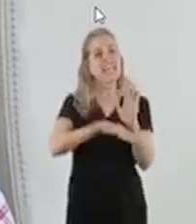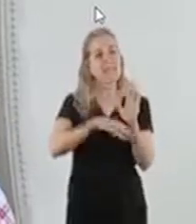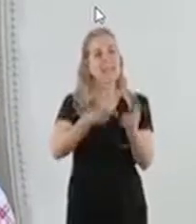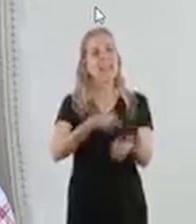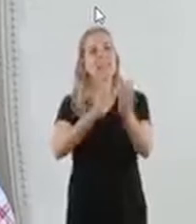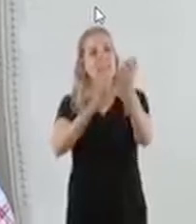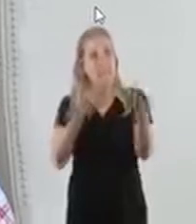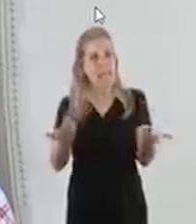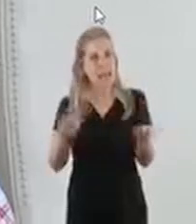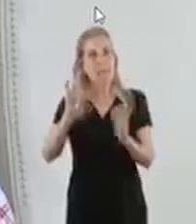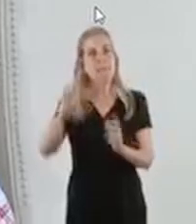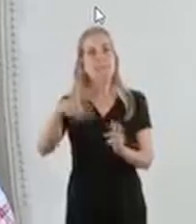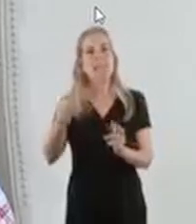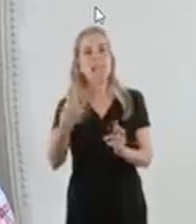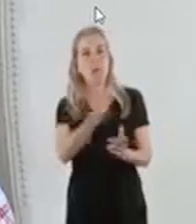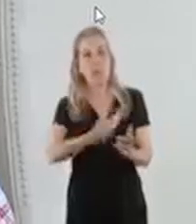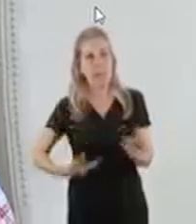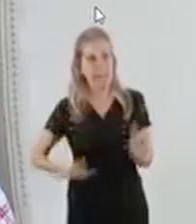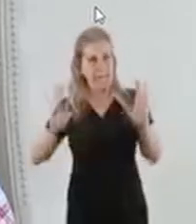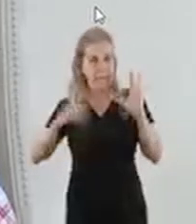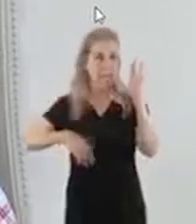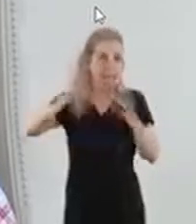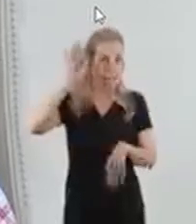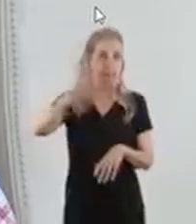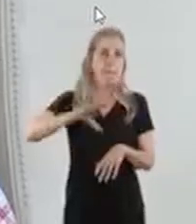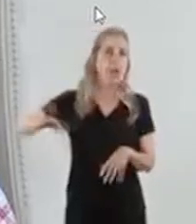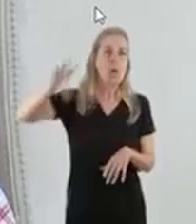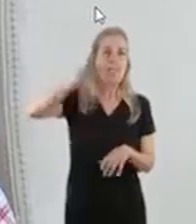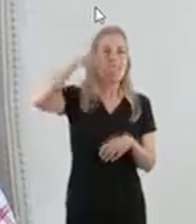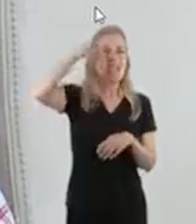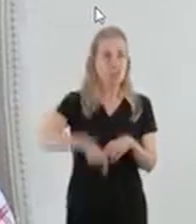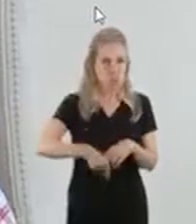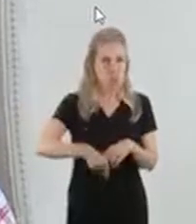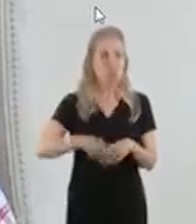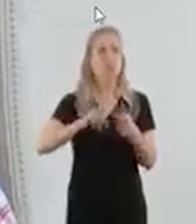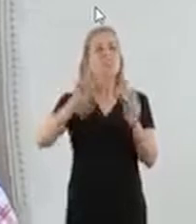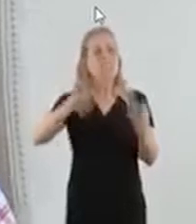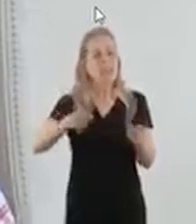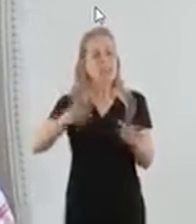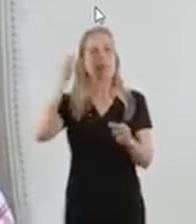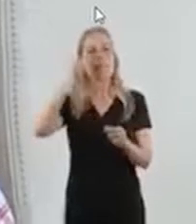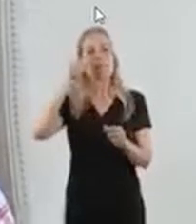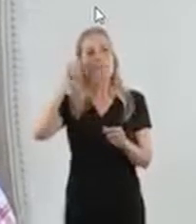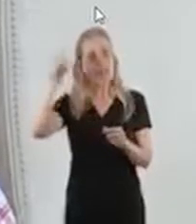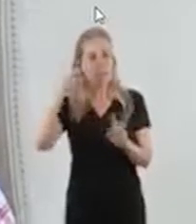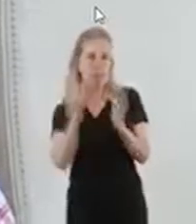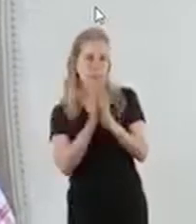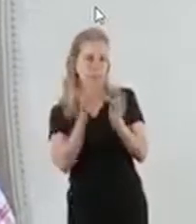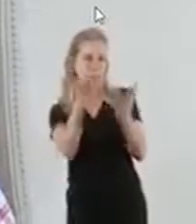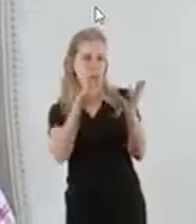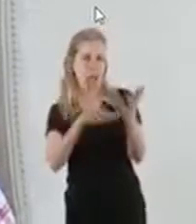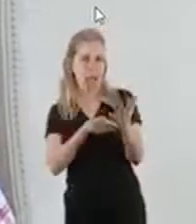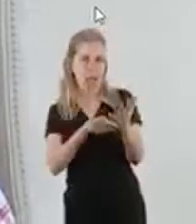Miley sobre todo con provincias de la Patagonia y también en la ciudad de mar de plata voy a lear para no cometer errores